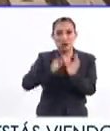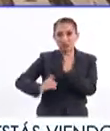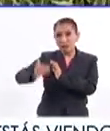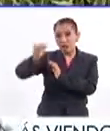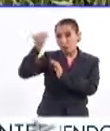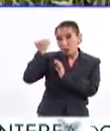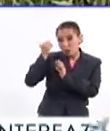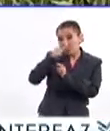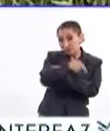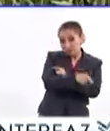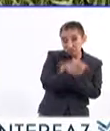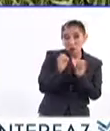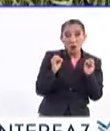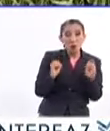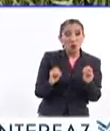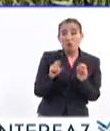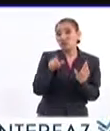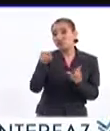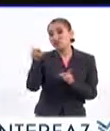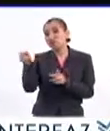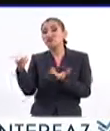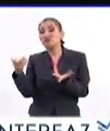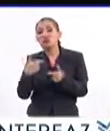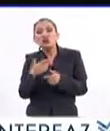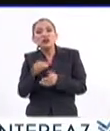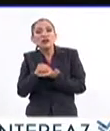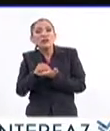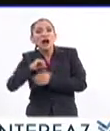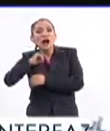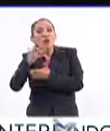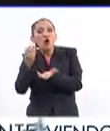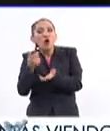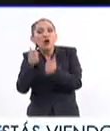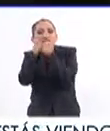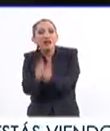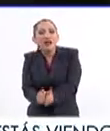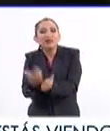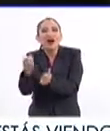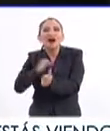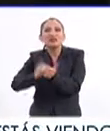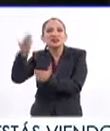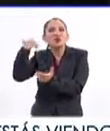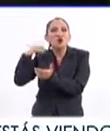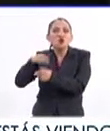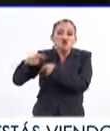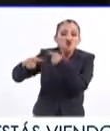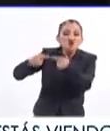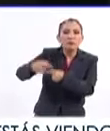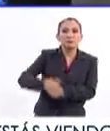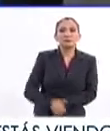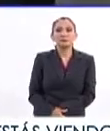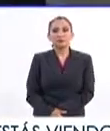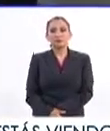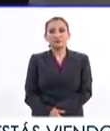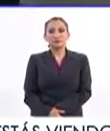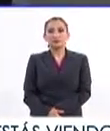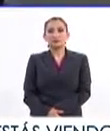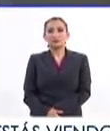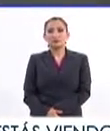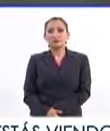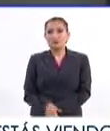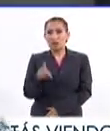brindándole tributo a esos dioses, pero ¿qué tenemos en la actualidad que había en ese entonces? Pero Pues,